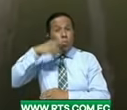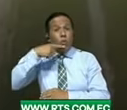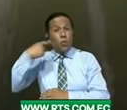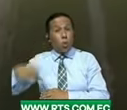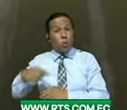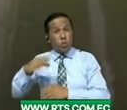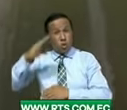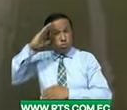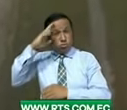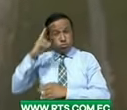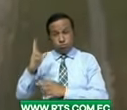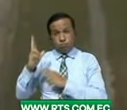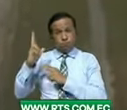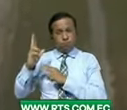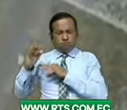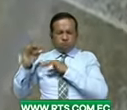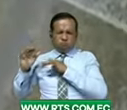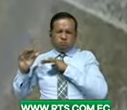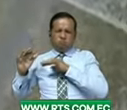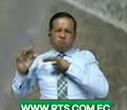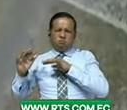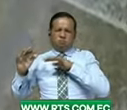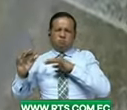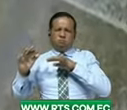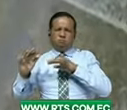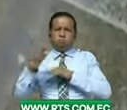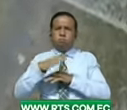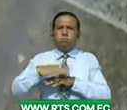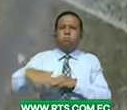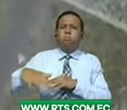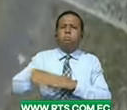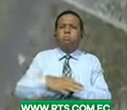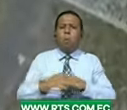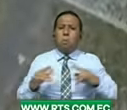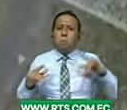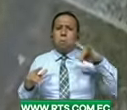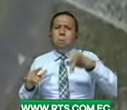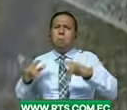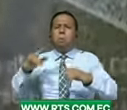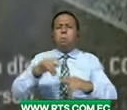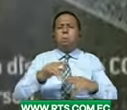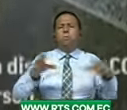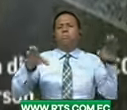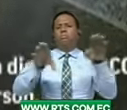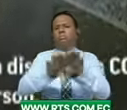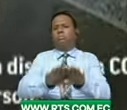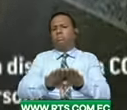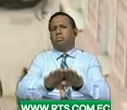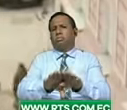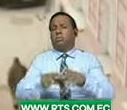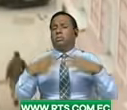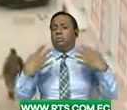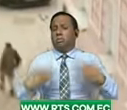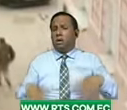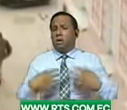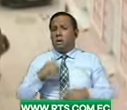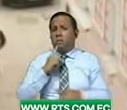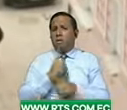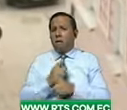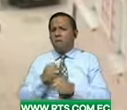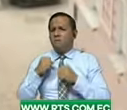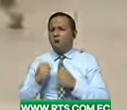las sirenas no paran de sonar, permanecen cerrados los espacios aéreos en medio de las más duras sanciones de Occidente contra